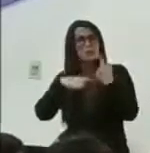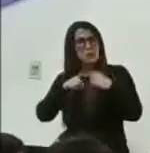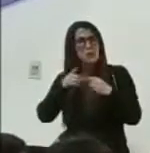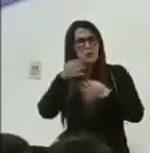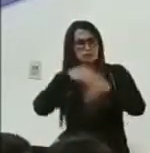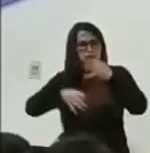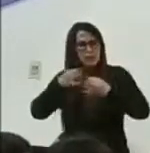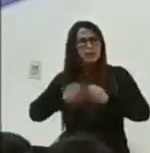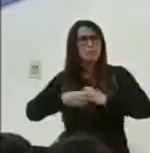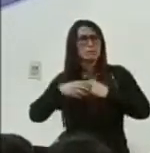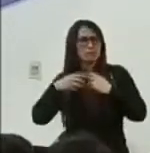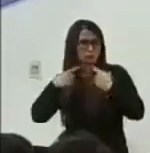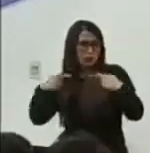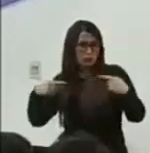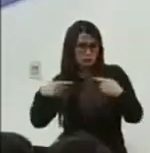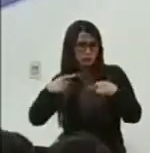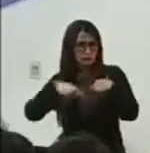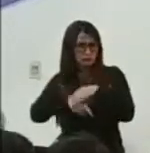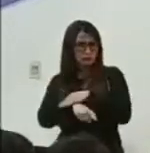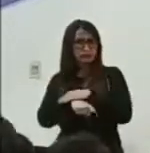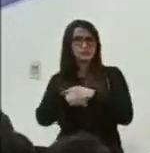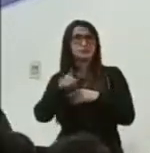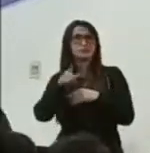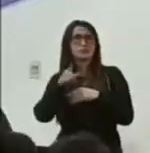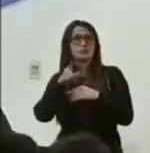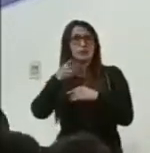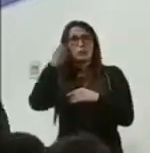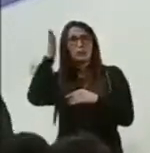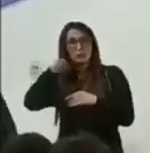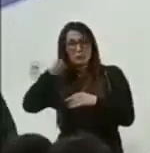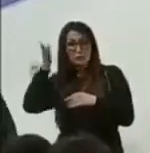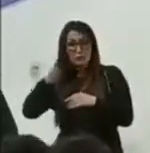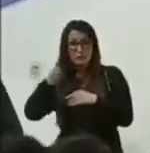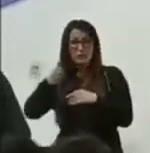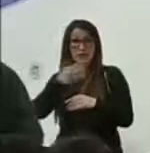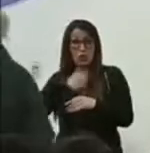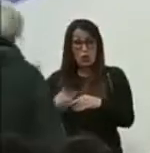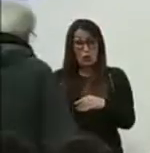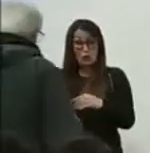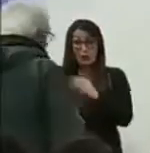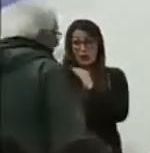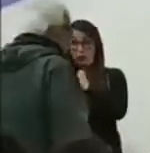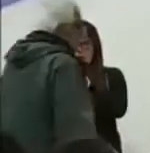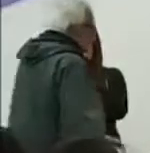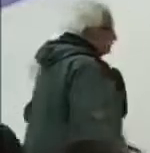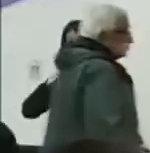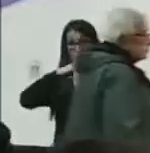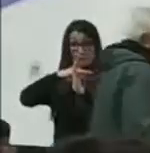explicaron más cosas. El índice, nuestros gobiernos lo bajaron a la mitad.